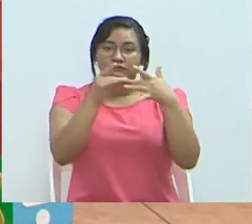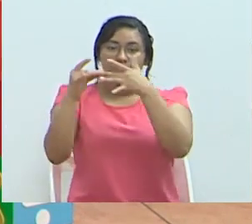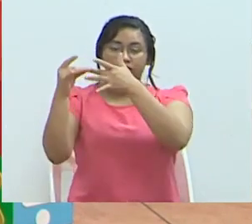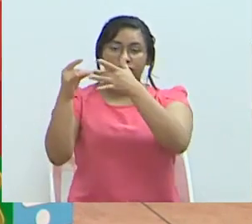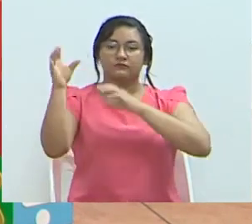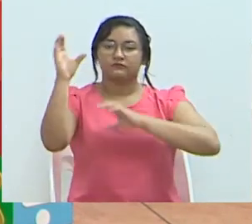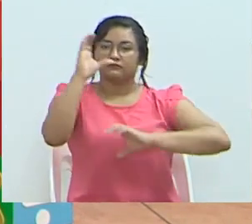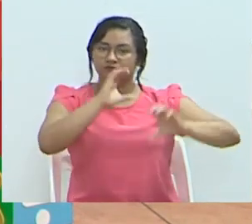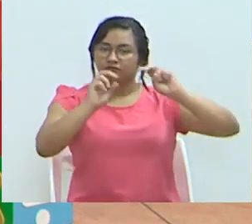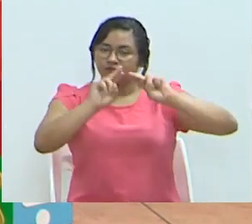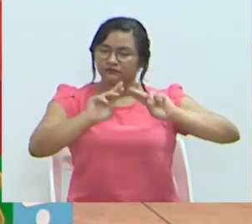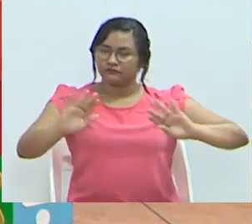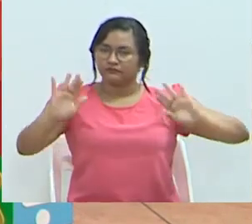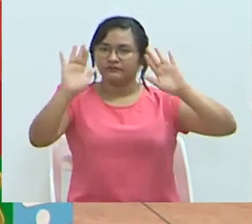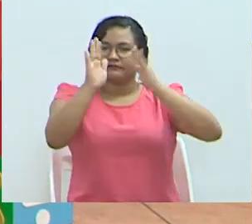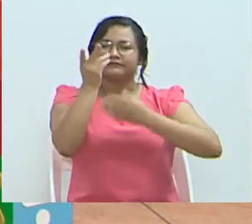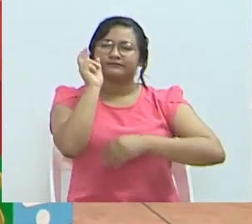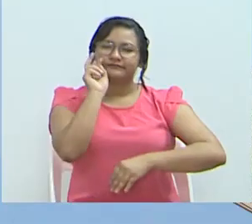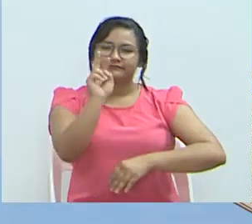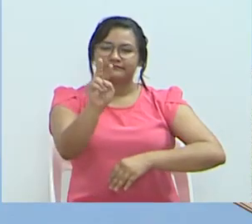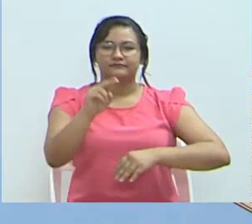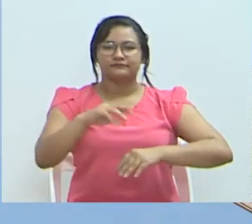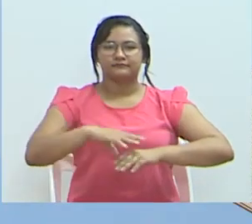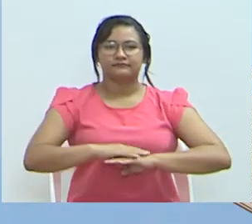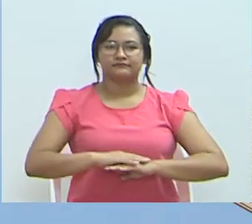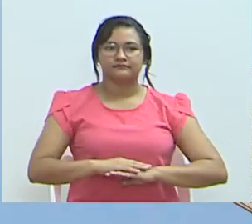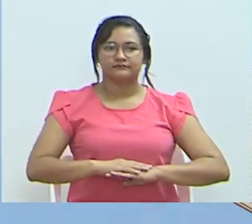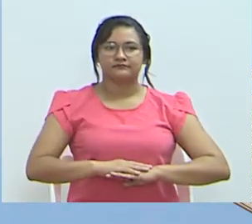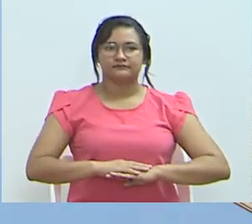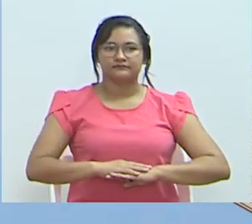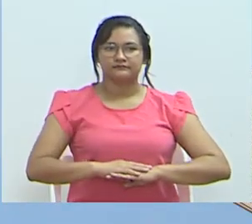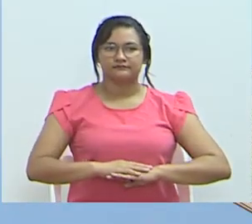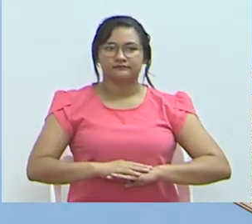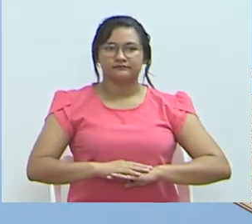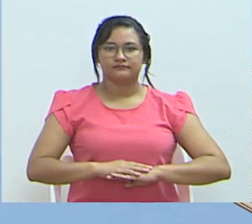Iniciamos. Miremos la primera diapositiva.